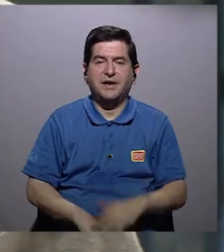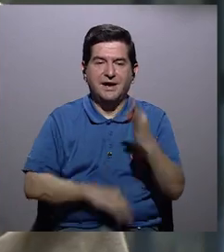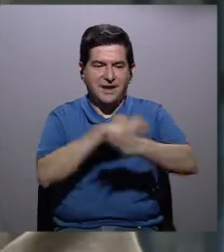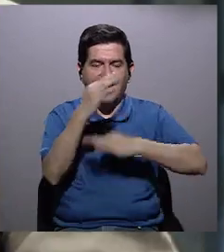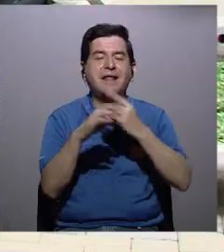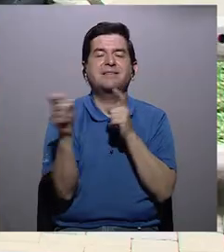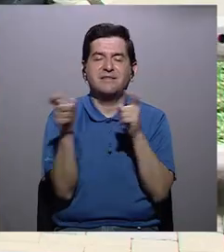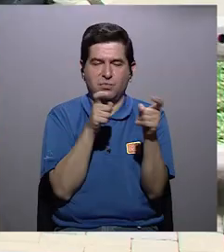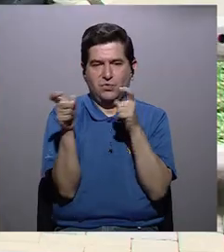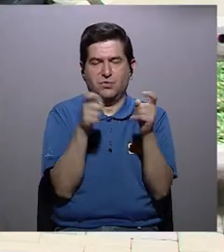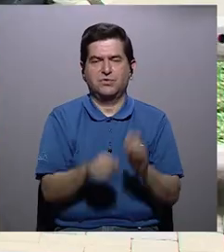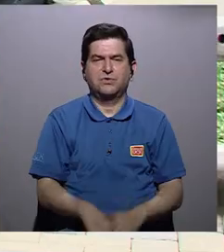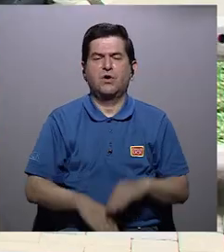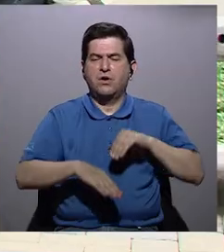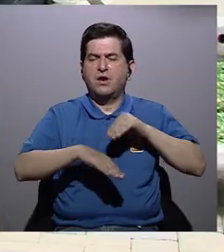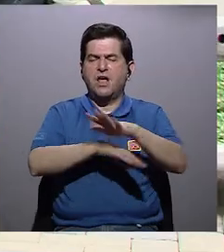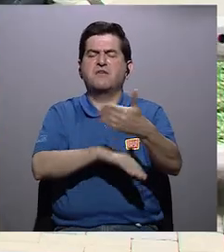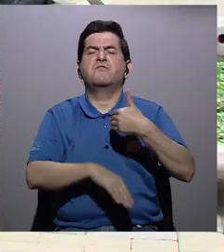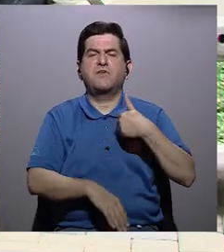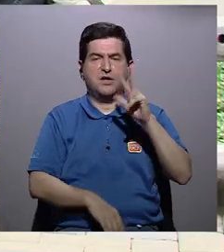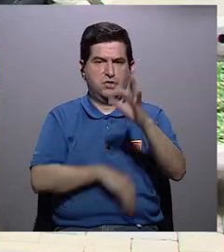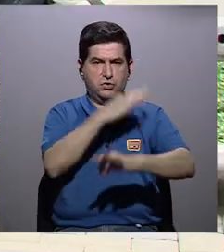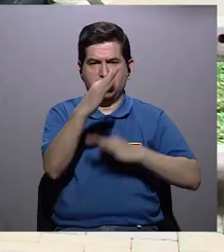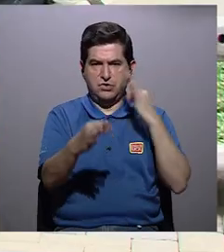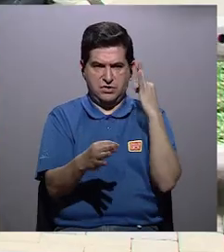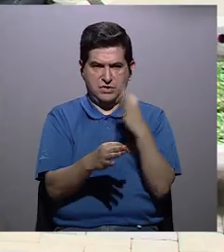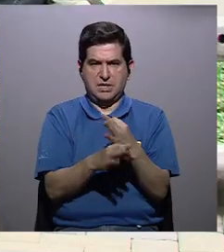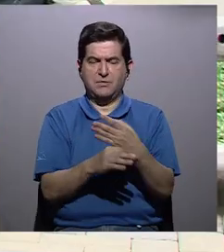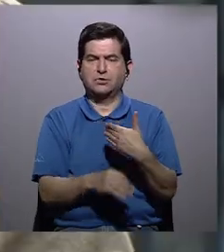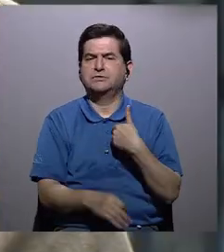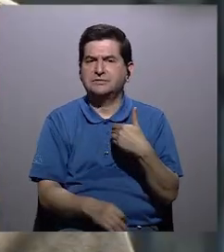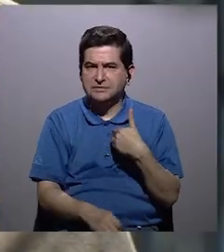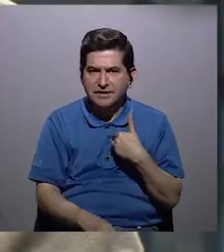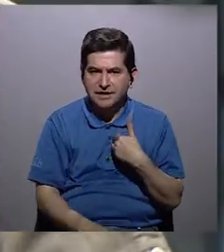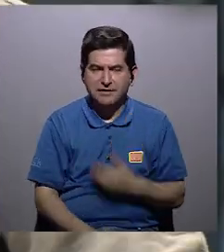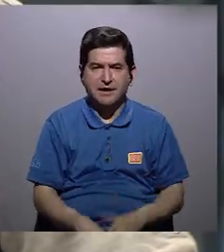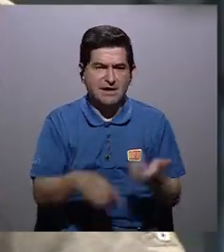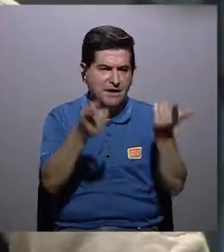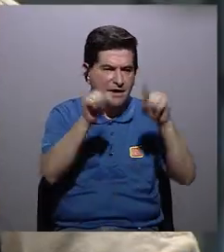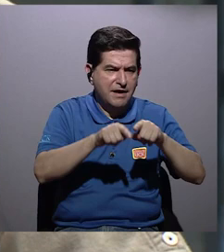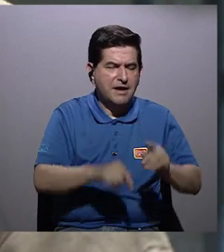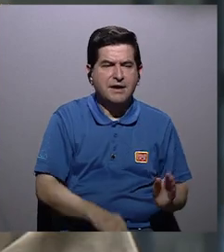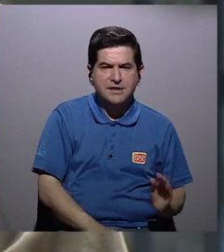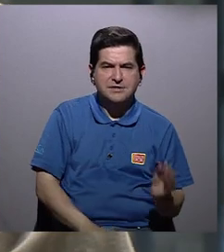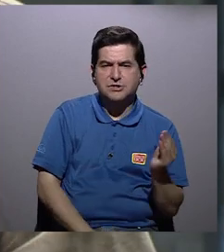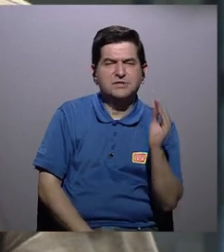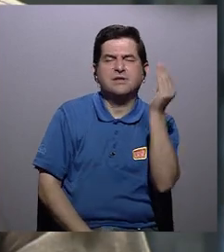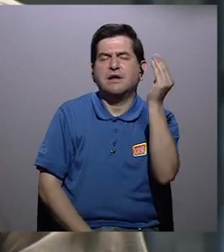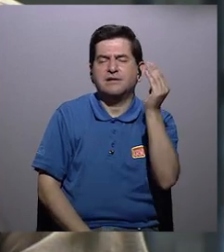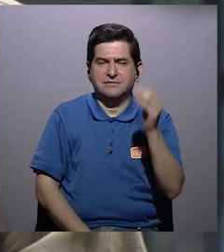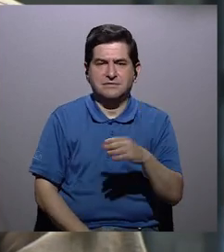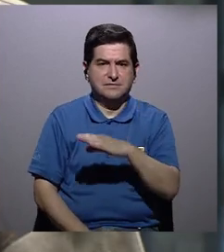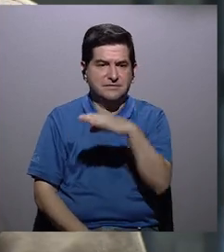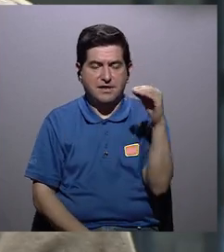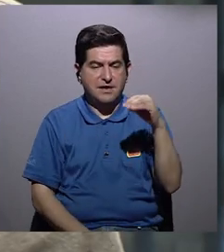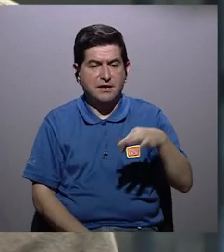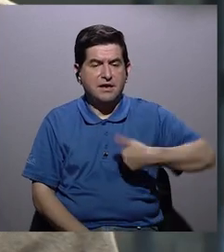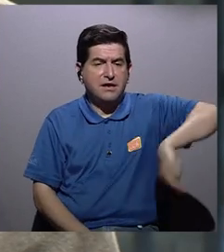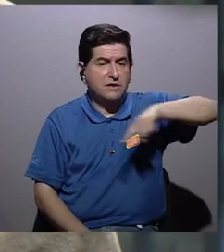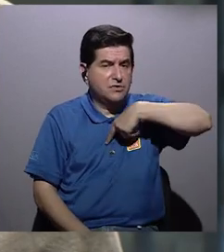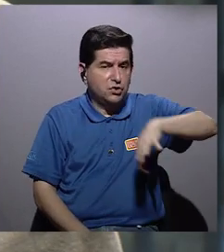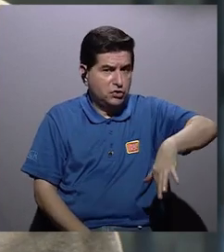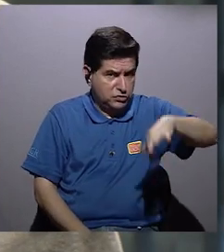tipo controlador. ¿Qué consecuencias tienen estos tres tipos de crianza, de formación? Y encontramos